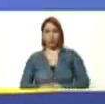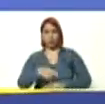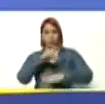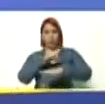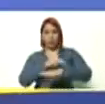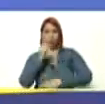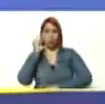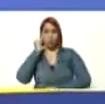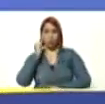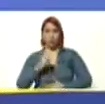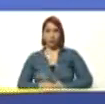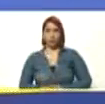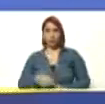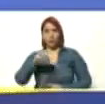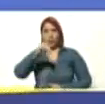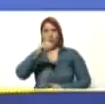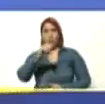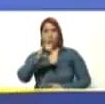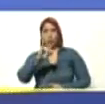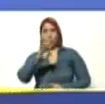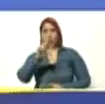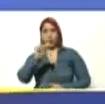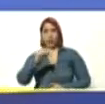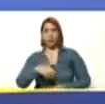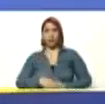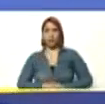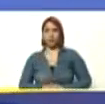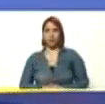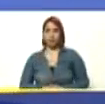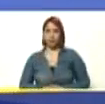doctora Moira Vieira.